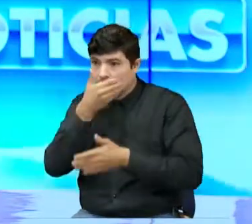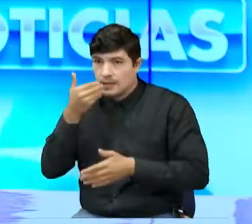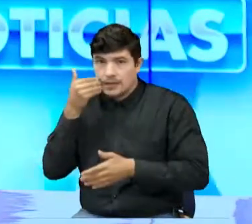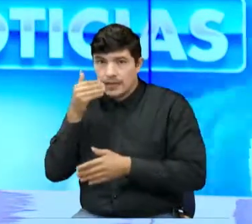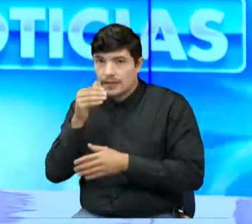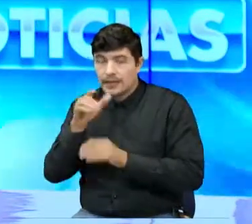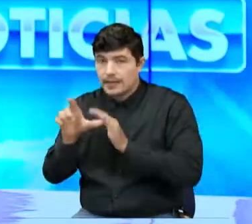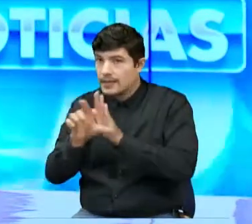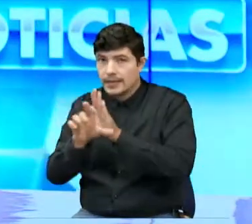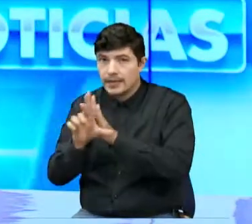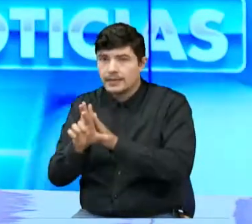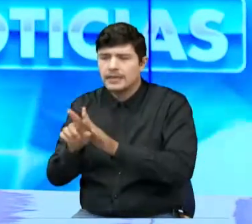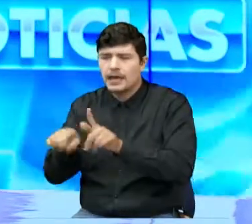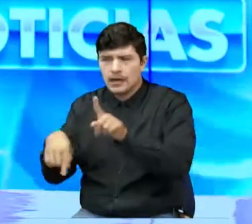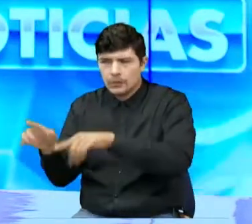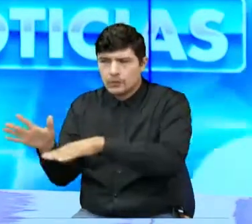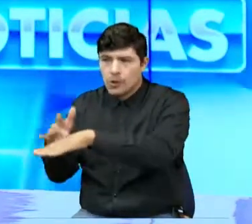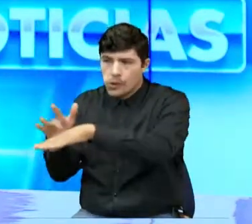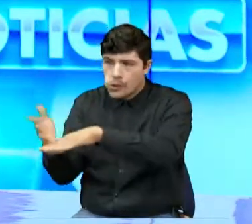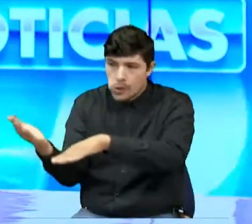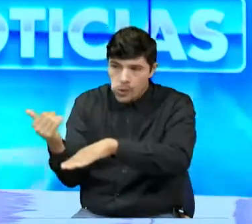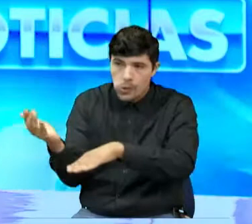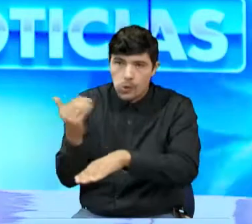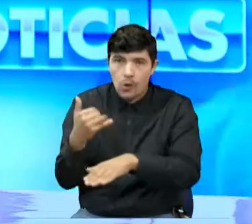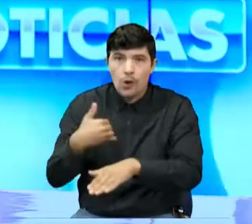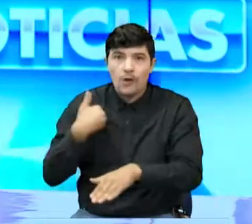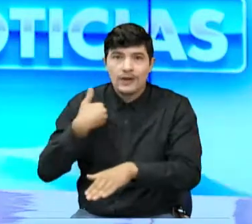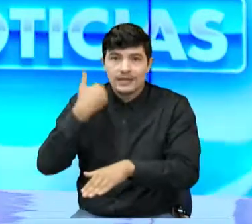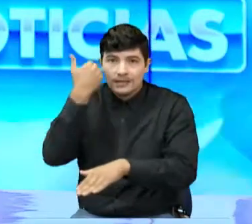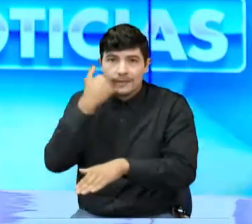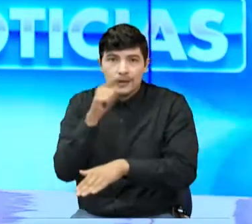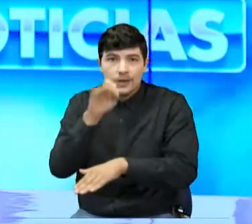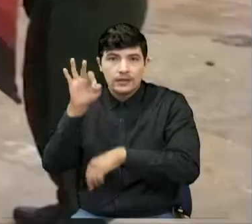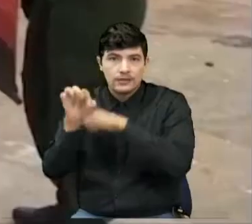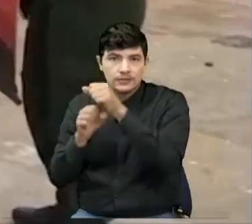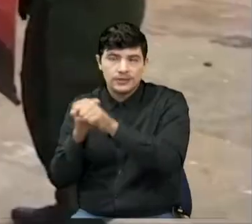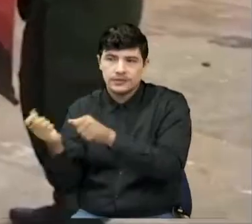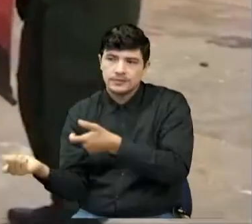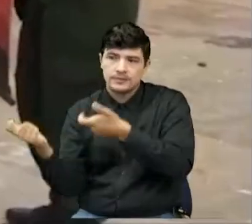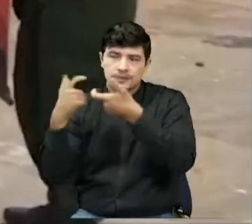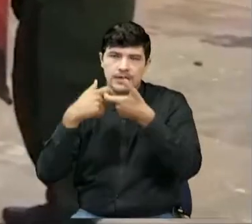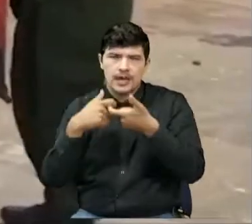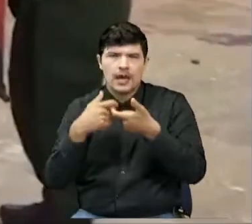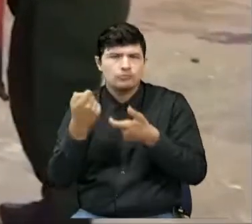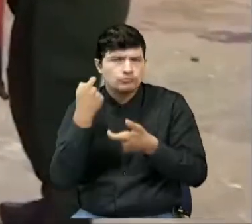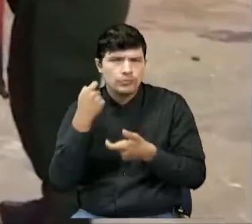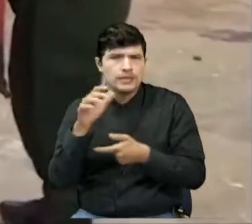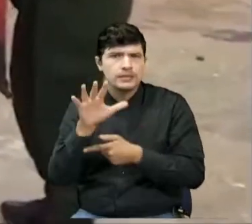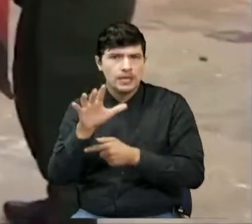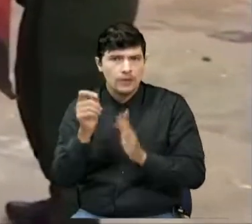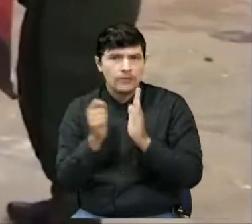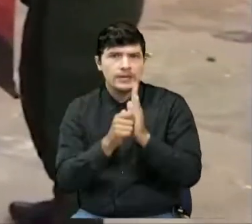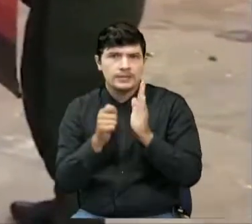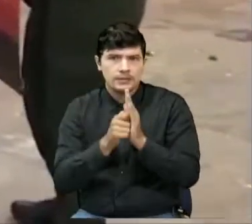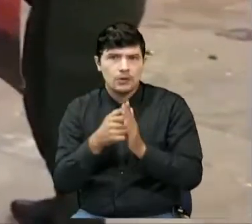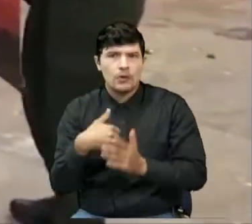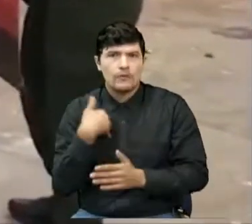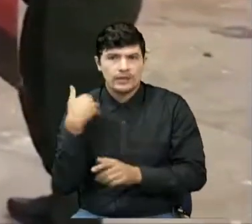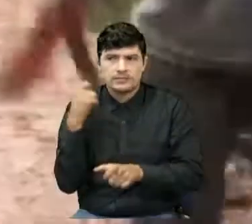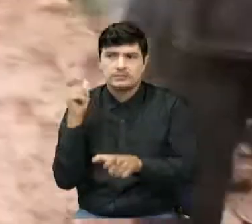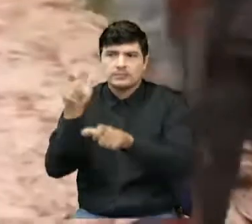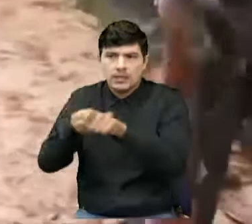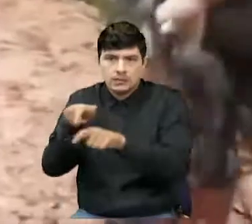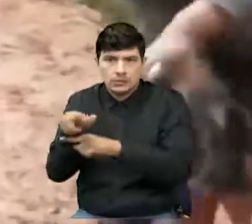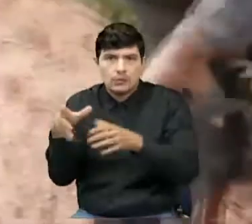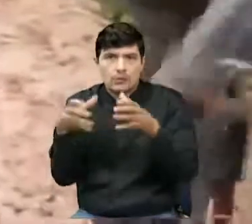autoridades reportan cinco nuevos casos durante los últimos días autoridades en el municipio de cáñar alerta ante el aumento de